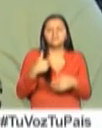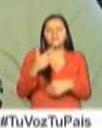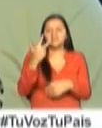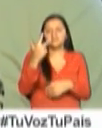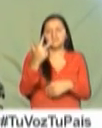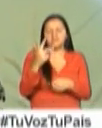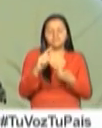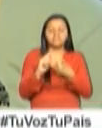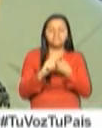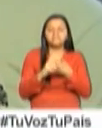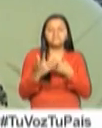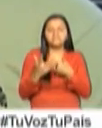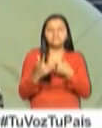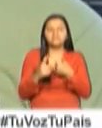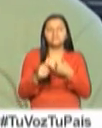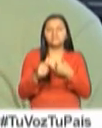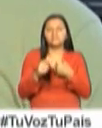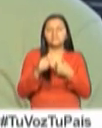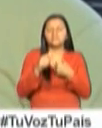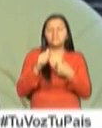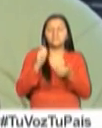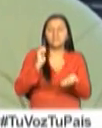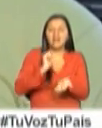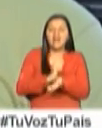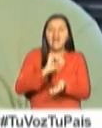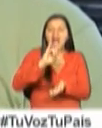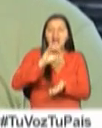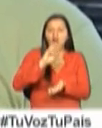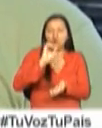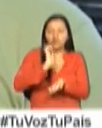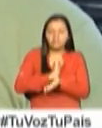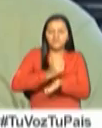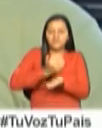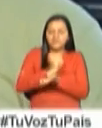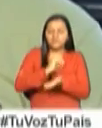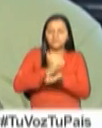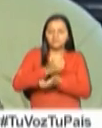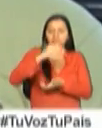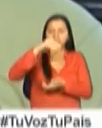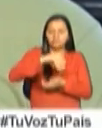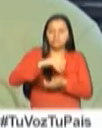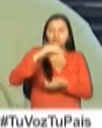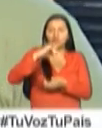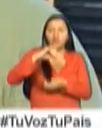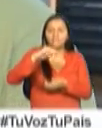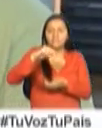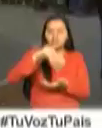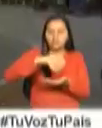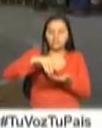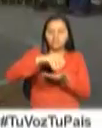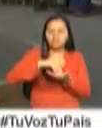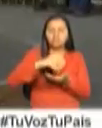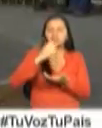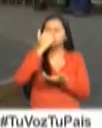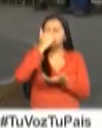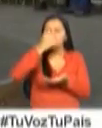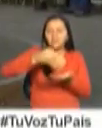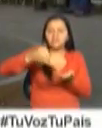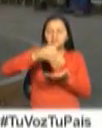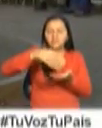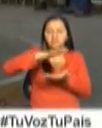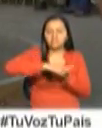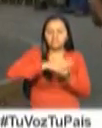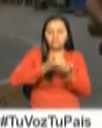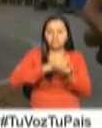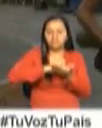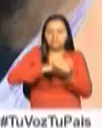cosas básicas. Tiene ajo, comino y el típico achote que hay acá de la zona. A través de los